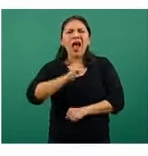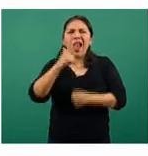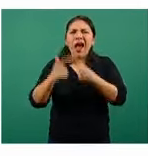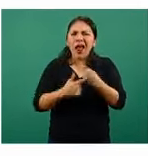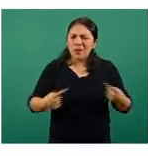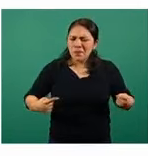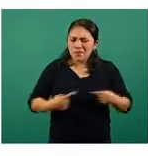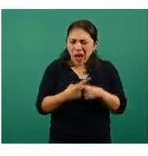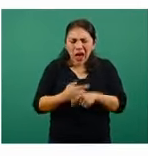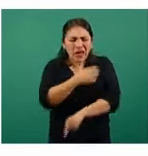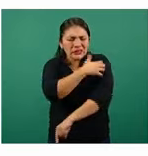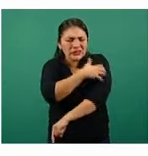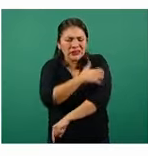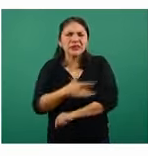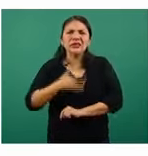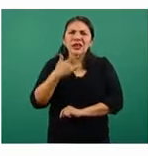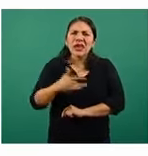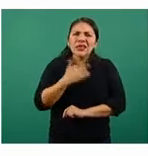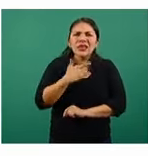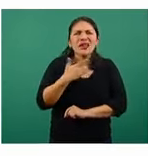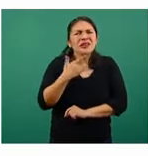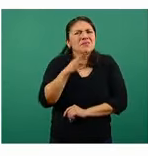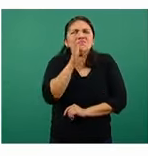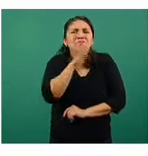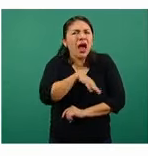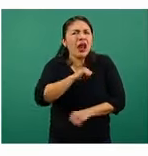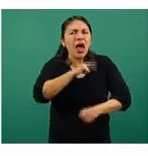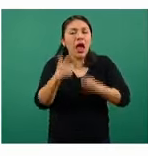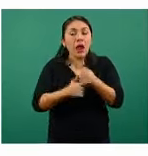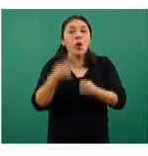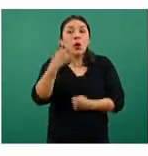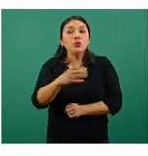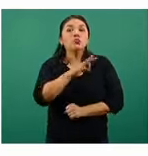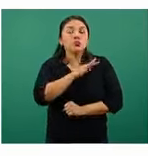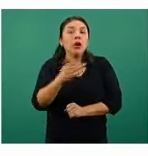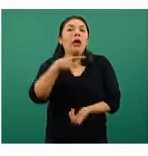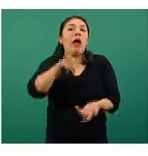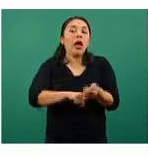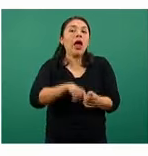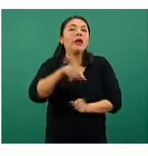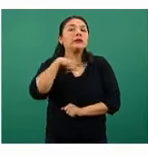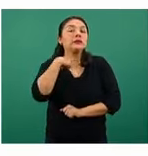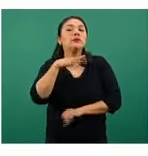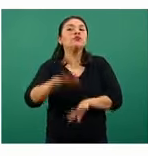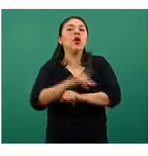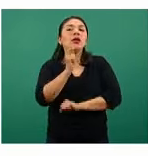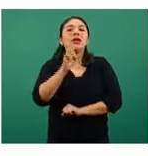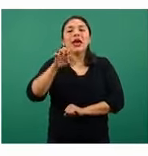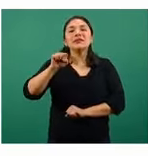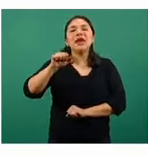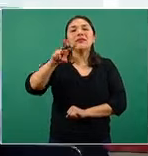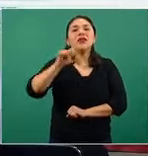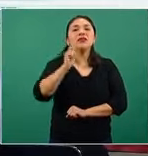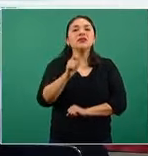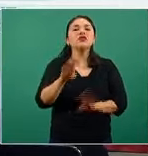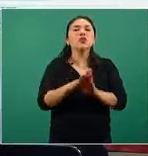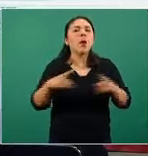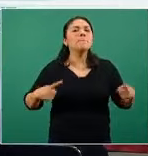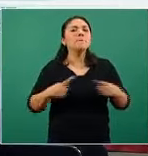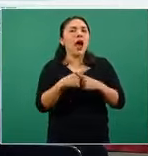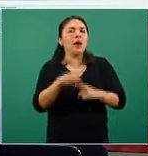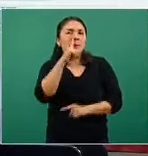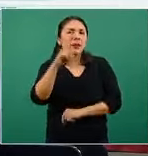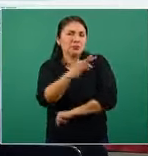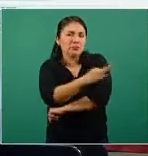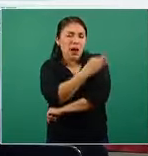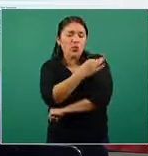alguna manifestación, algún signo o algún síntoma clínico que pudiera representar este evento supuestamente atribuible y